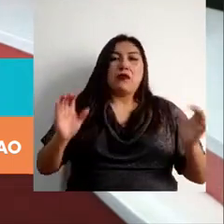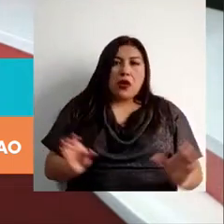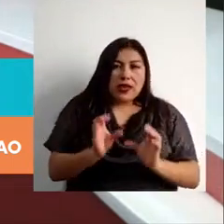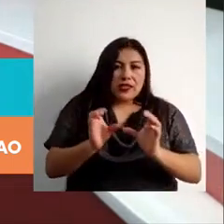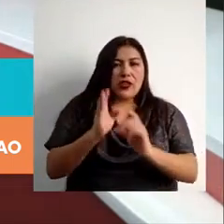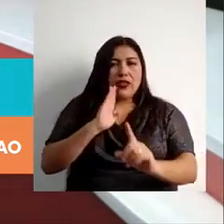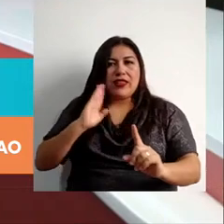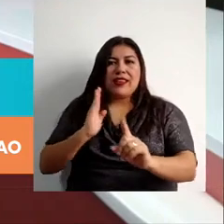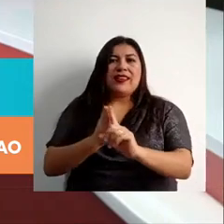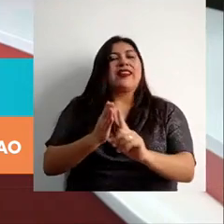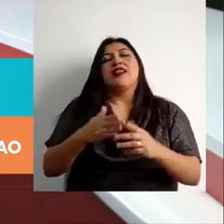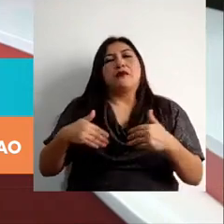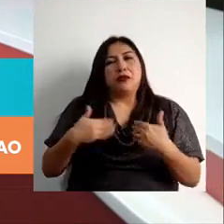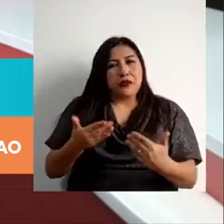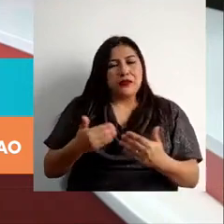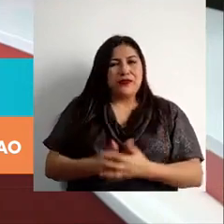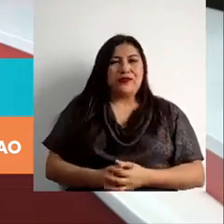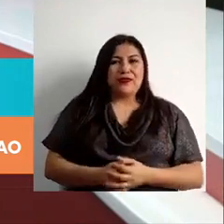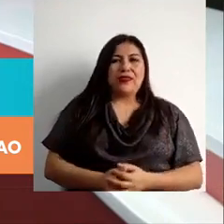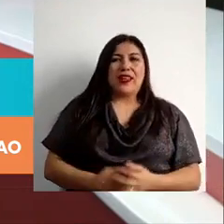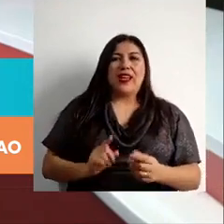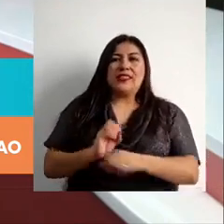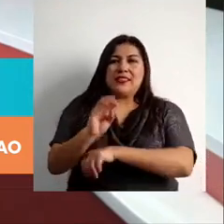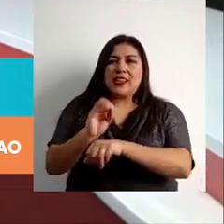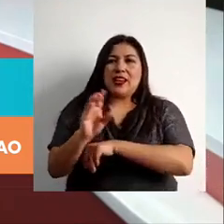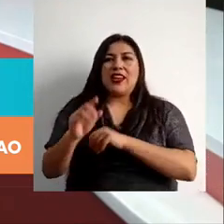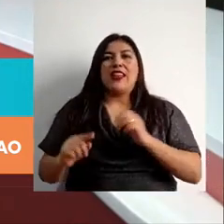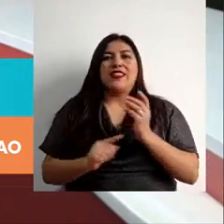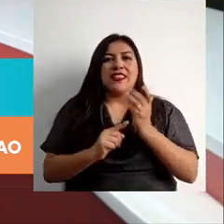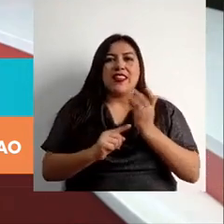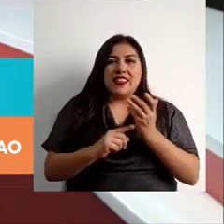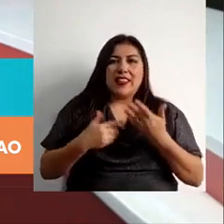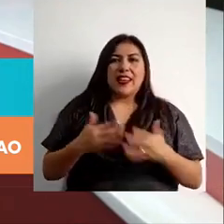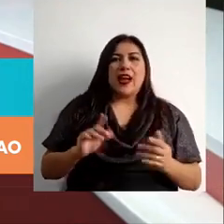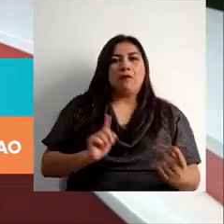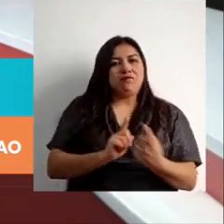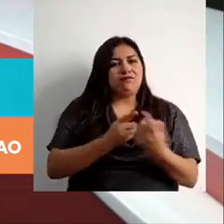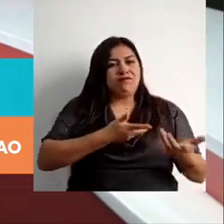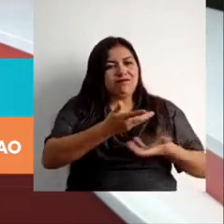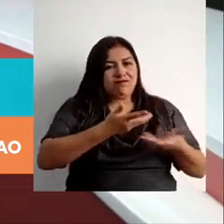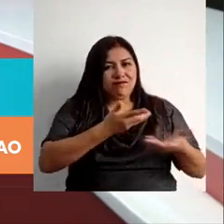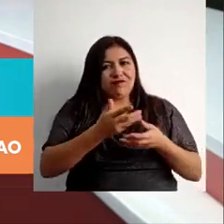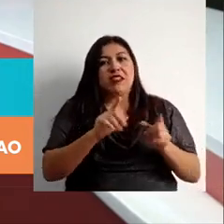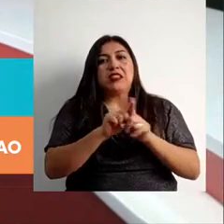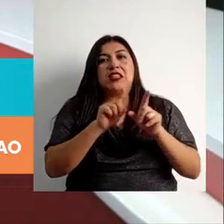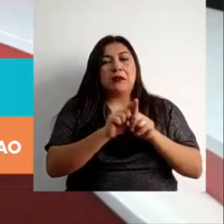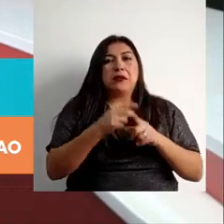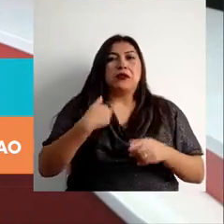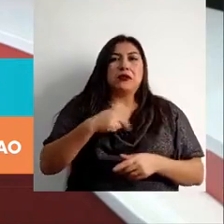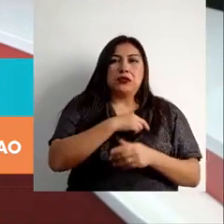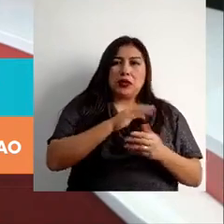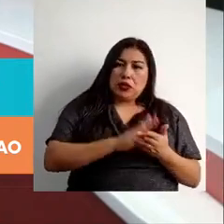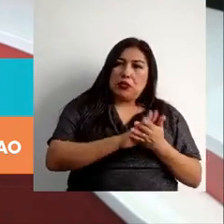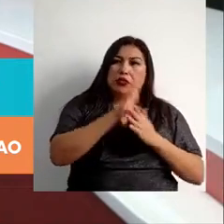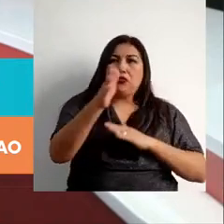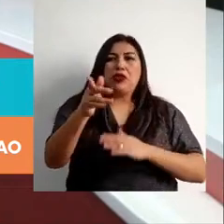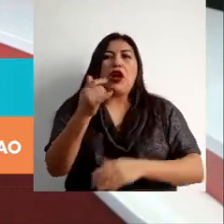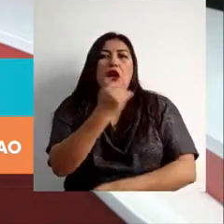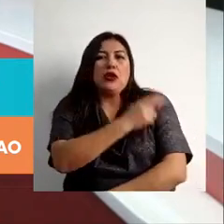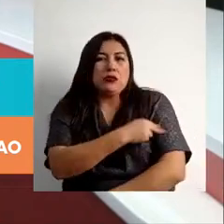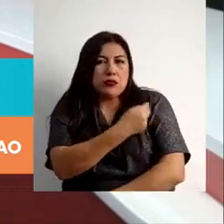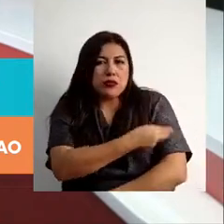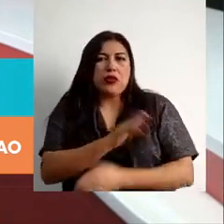de acercamiento, asesoría técnica personalizada, y también nos vamos a acercar in situ a los hospitales, a los